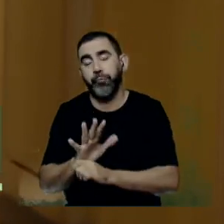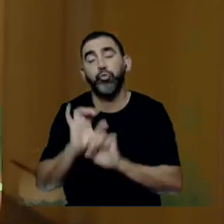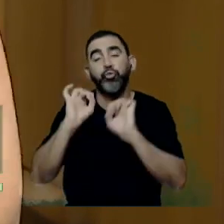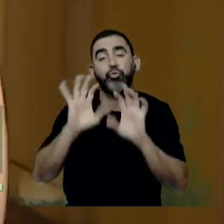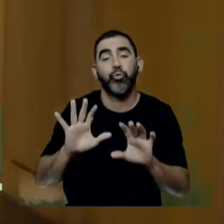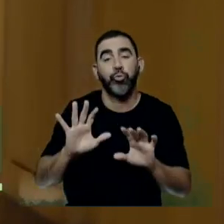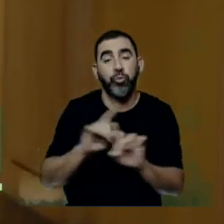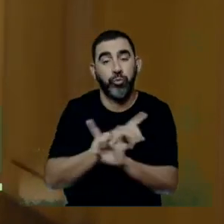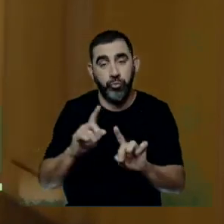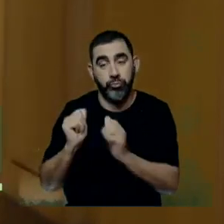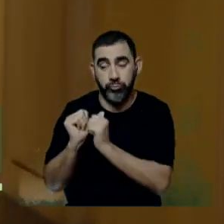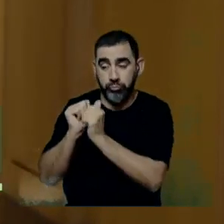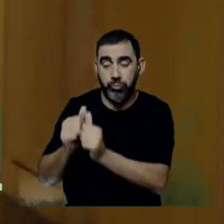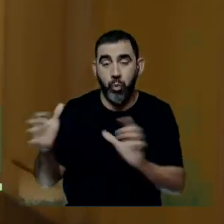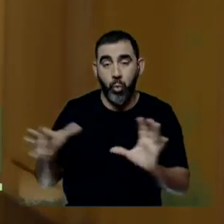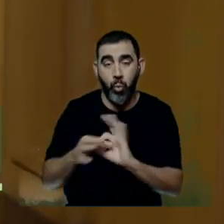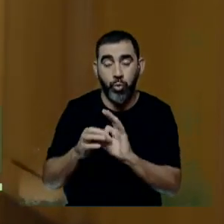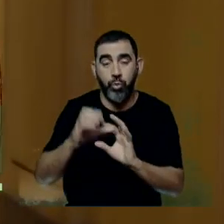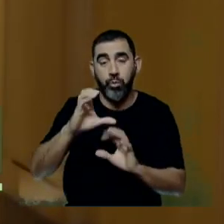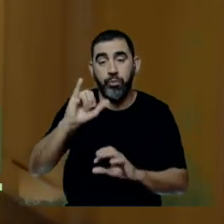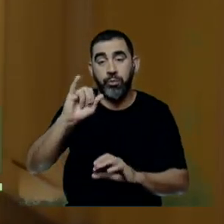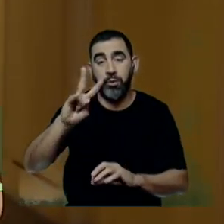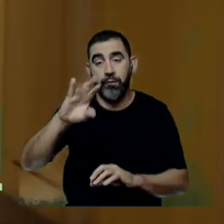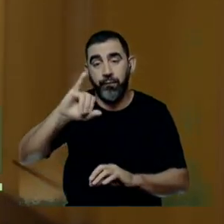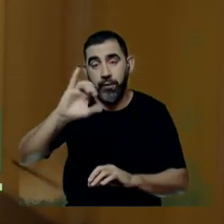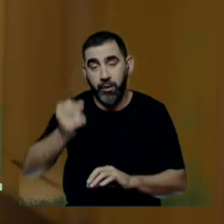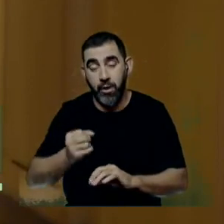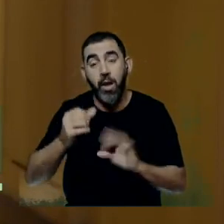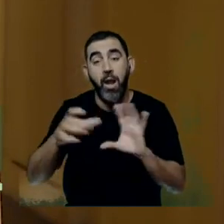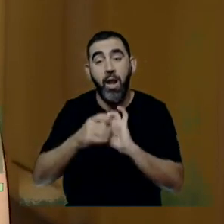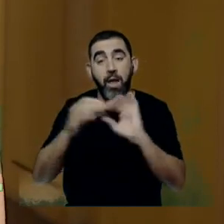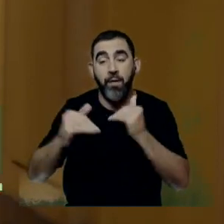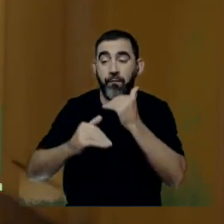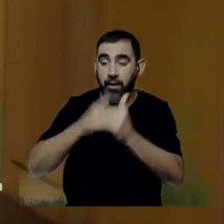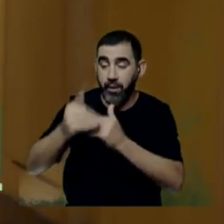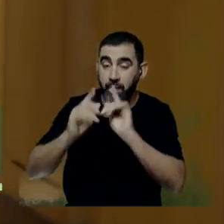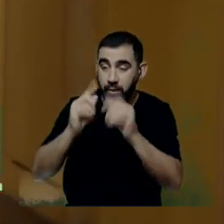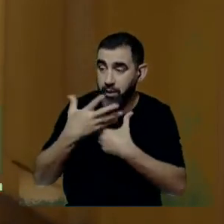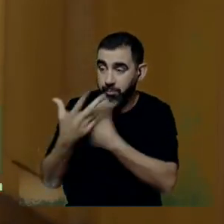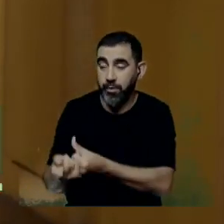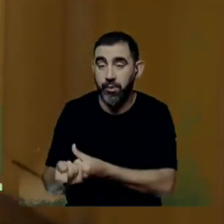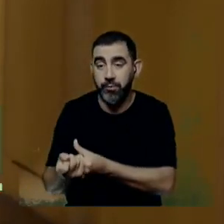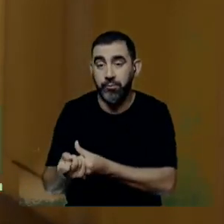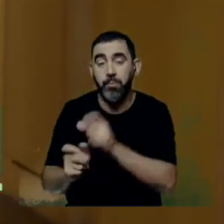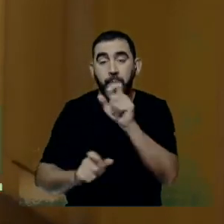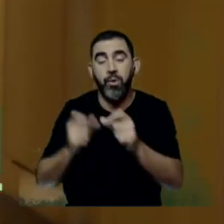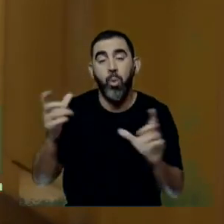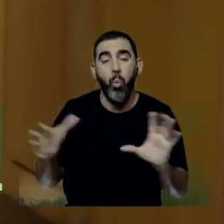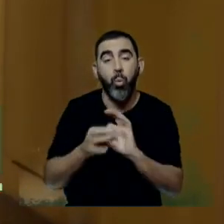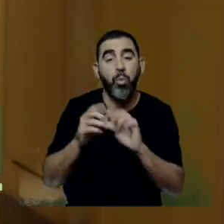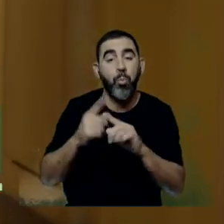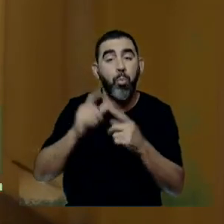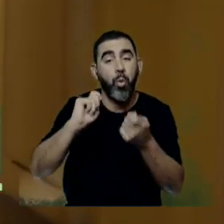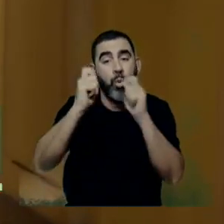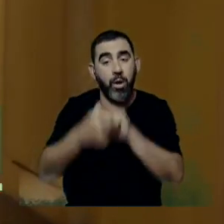únicamente, sino que nos acompañó la Unión Cívica Radical, parte de la propia Libertad Avanza, gente de Unión por los